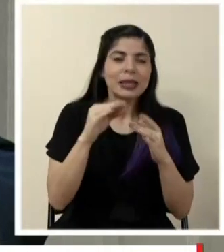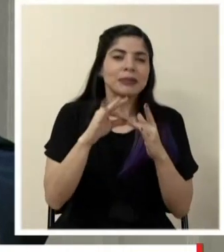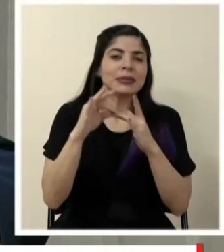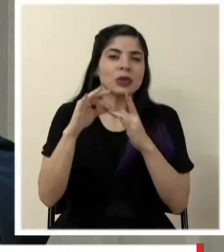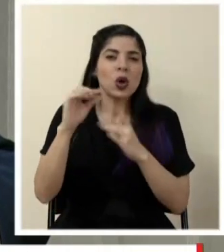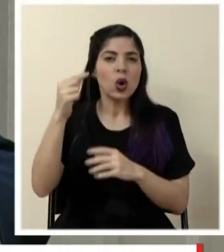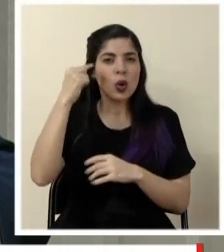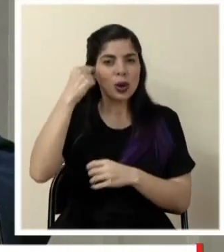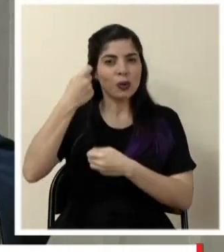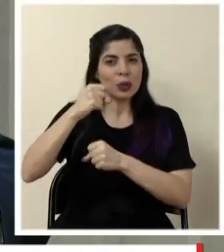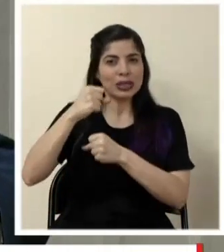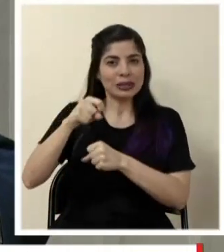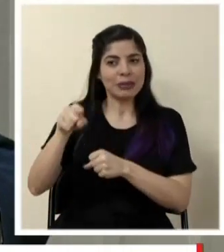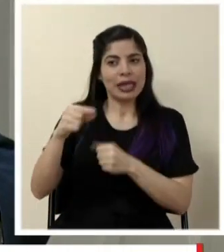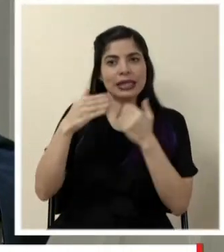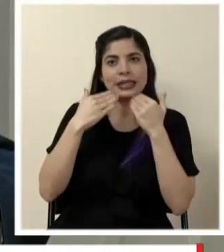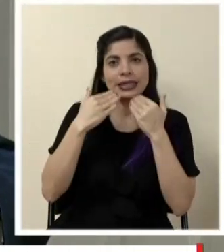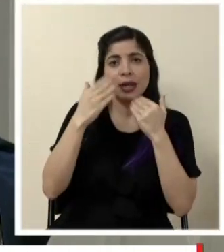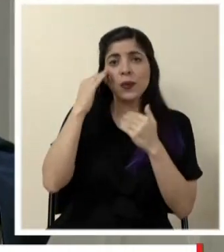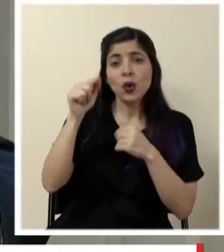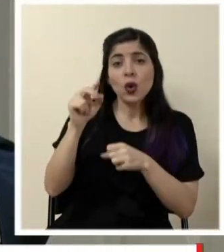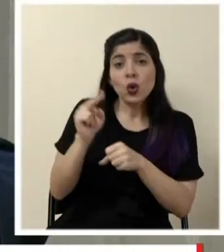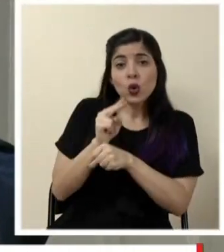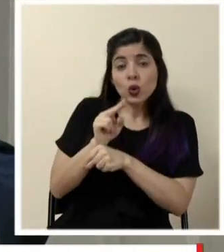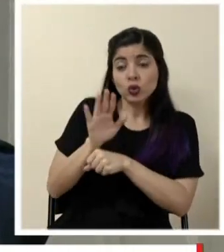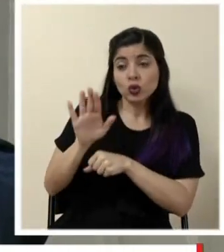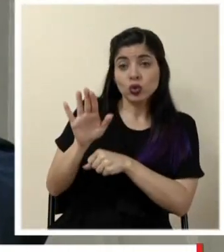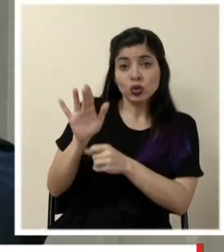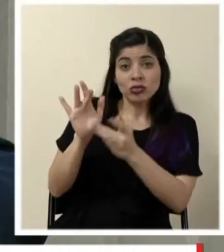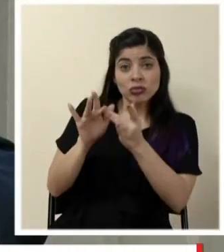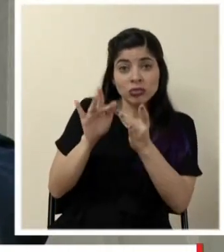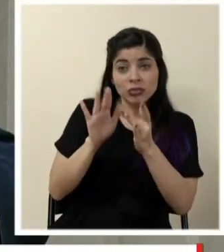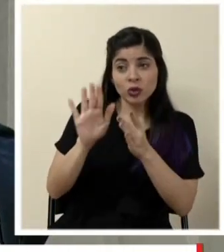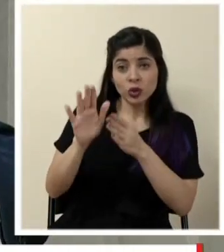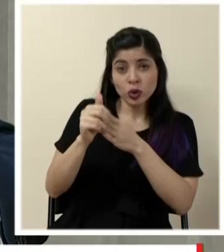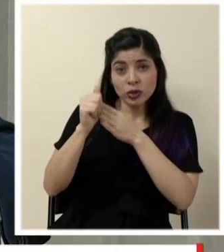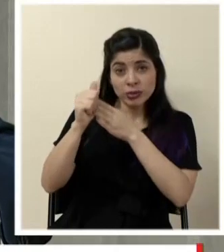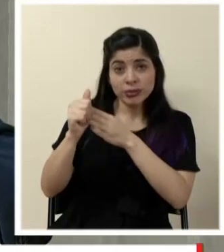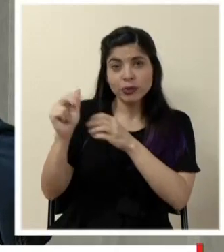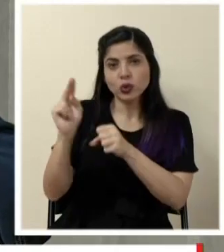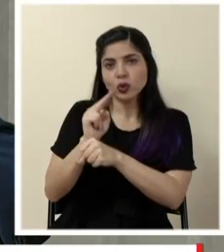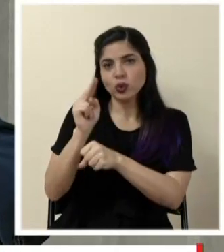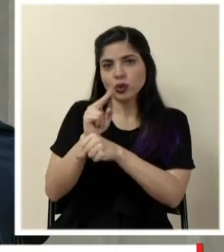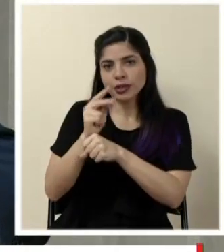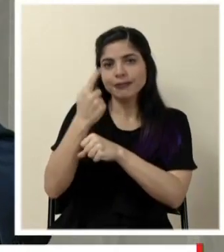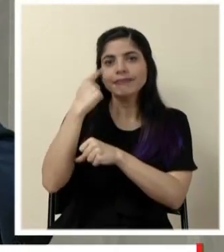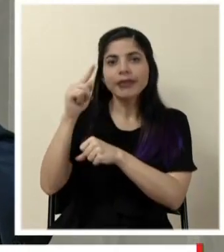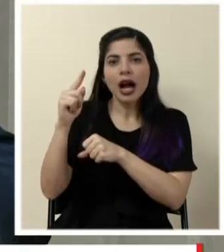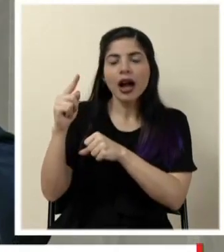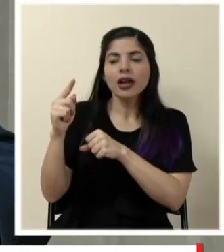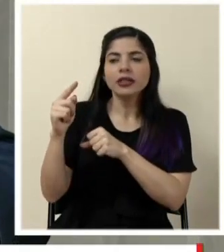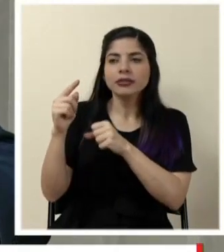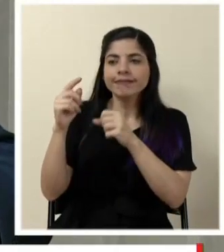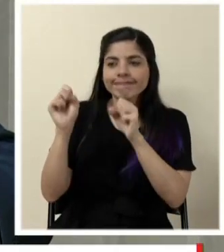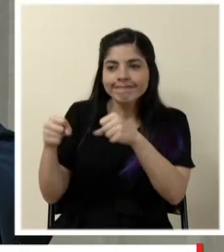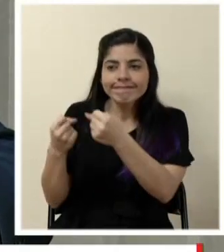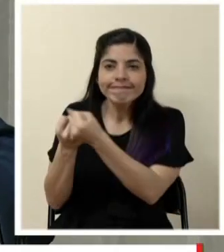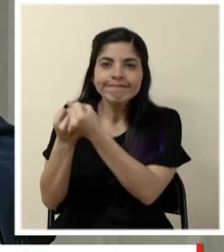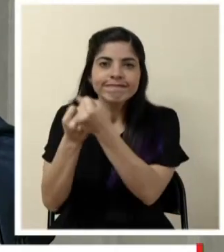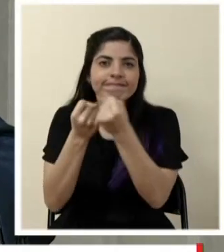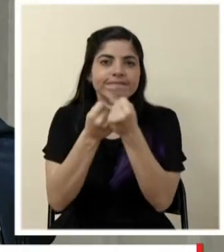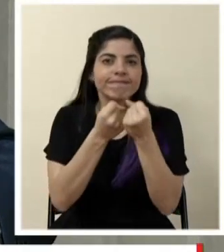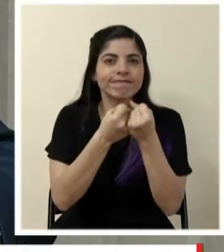los gobiernos locales que también están utilizando su plataforma y su liderazgo en el territorio para poder apoyar todas